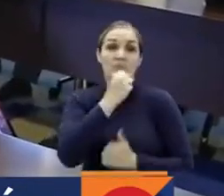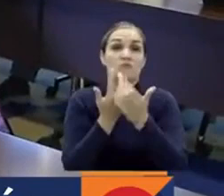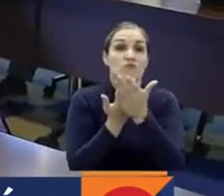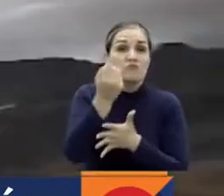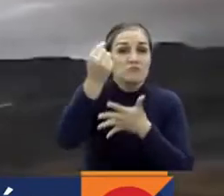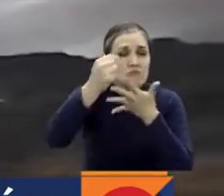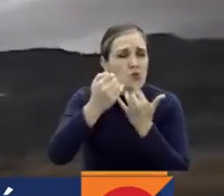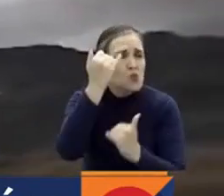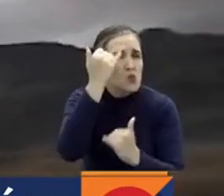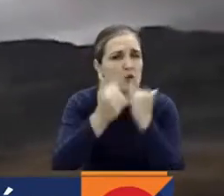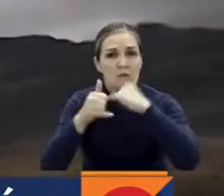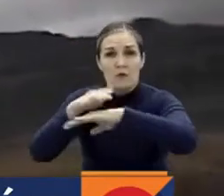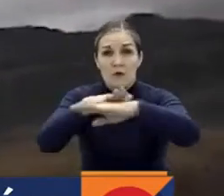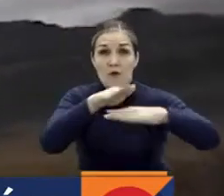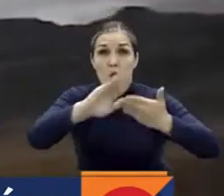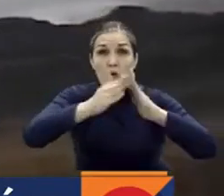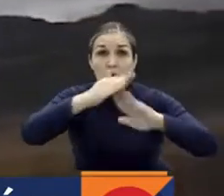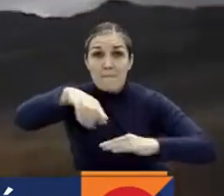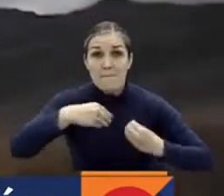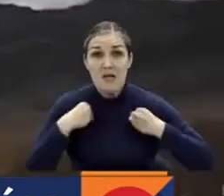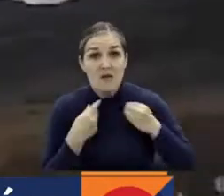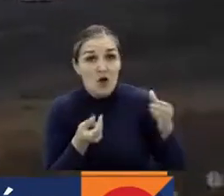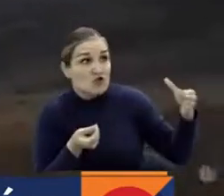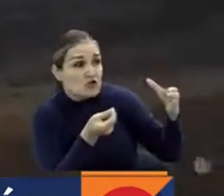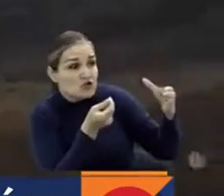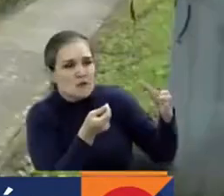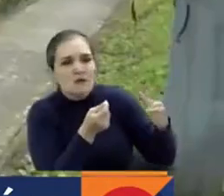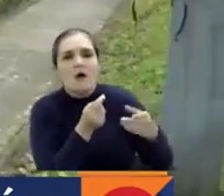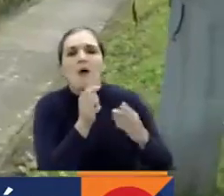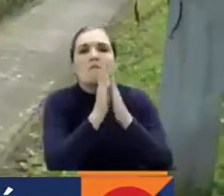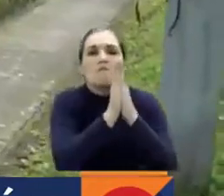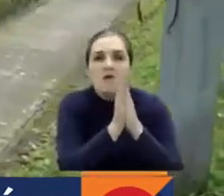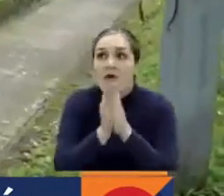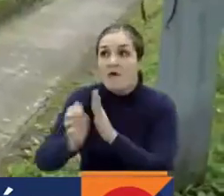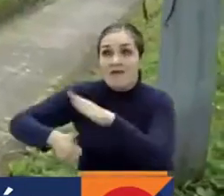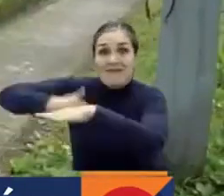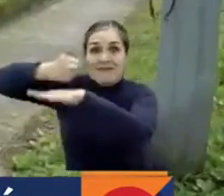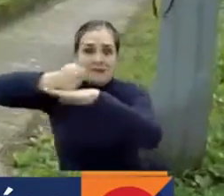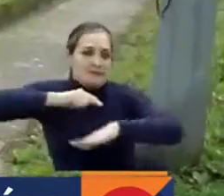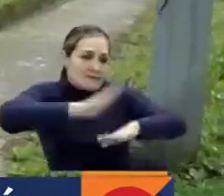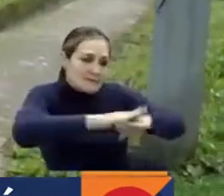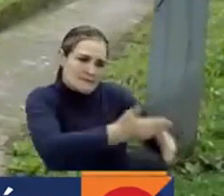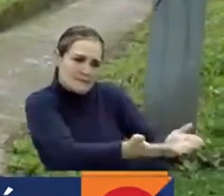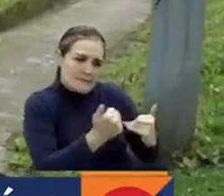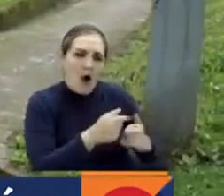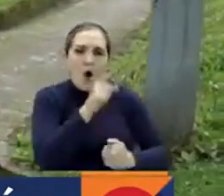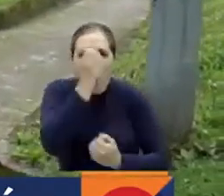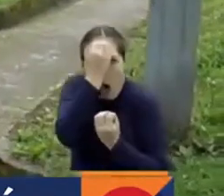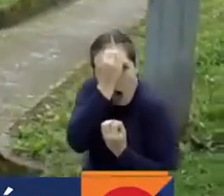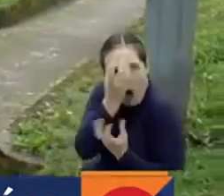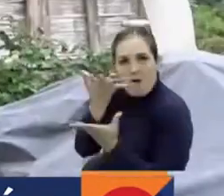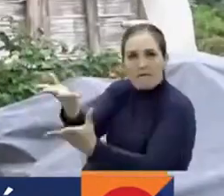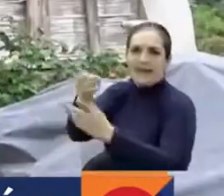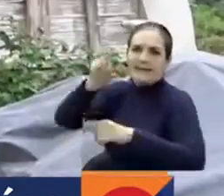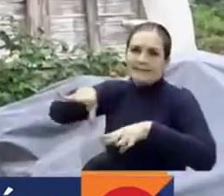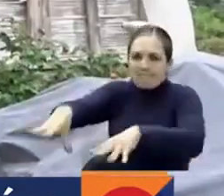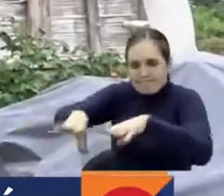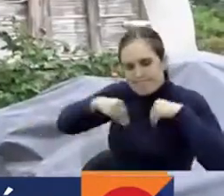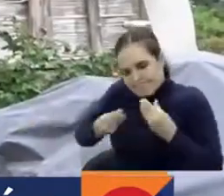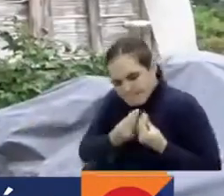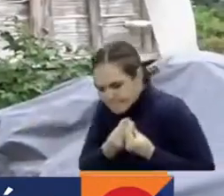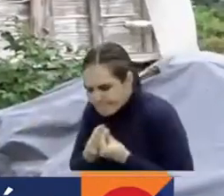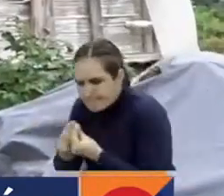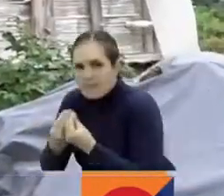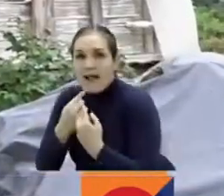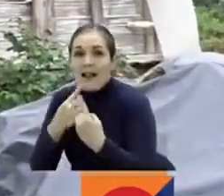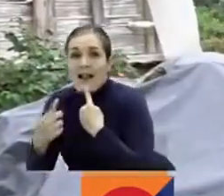de los expertos a las comunidades aledañas al volcán es acatar las sugerencias de evacuación preventiva y coordinar con las entidades del Estado las soluciones